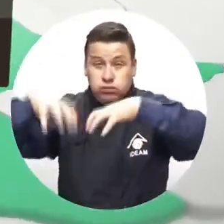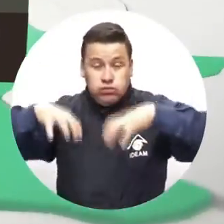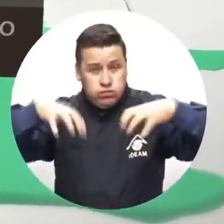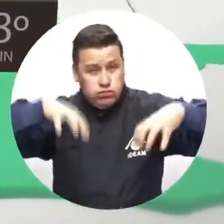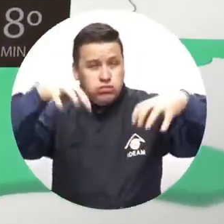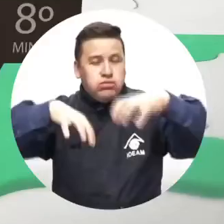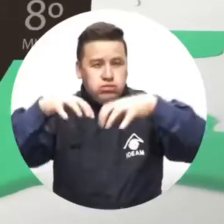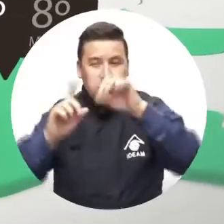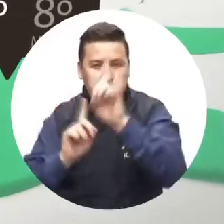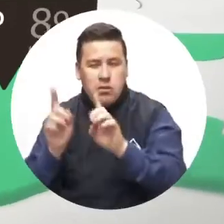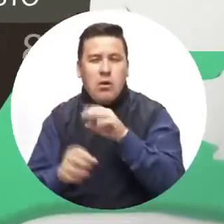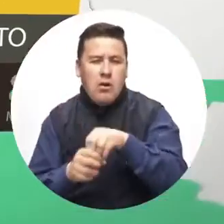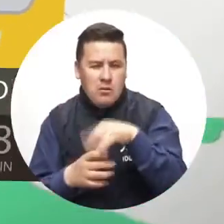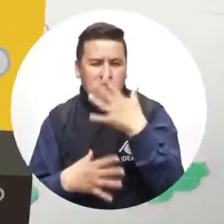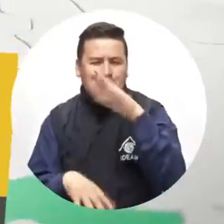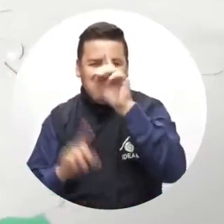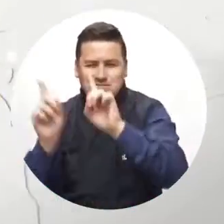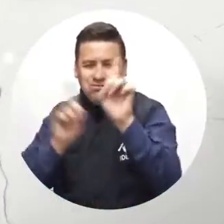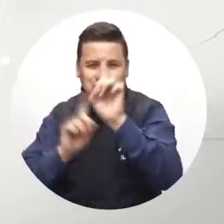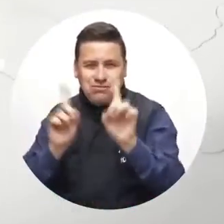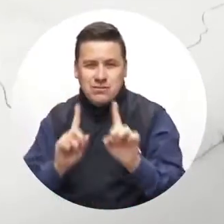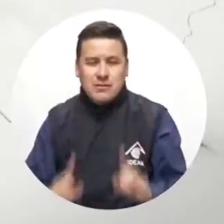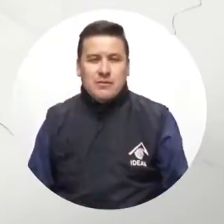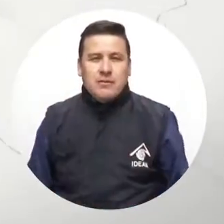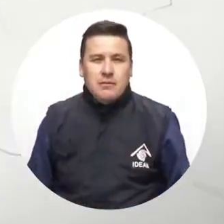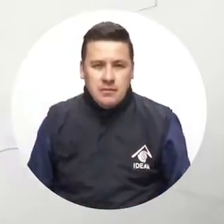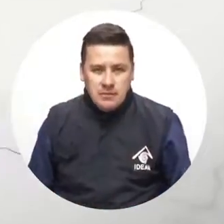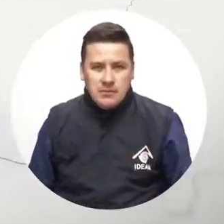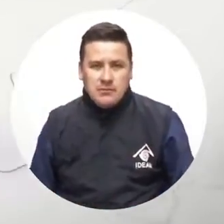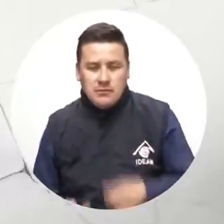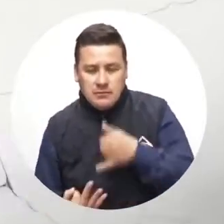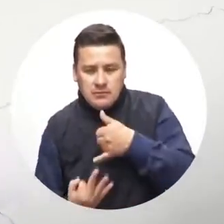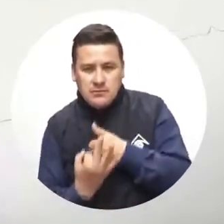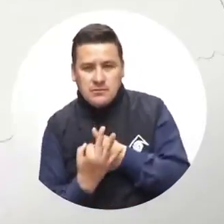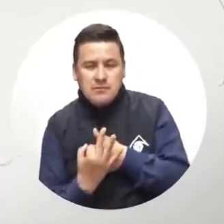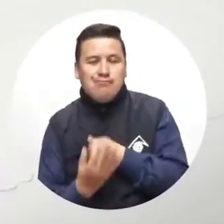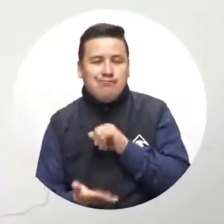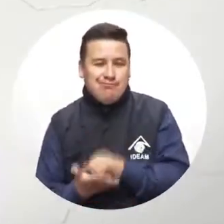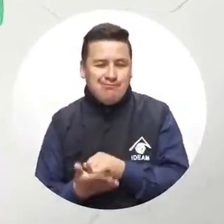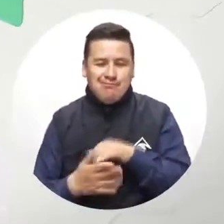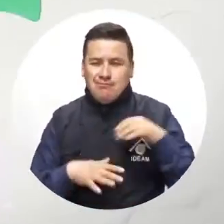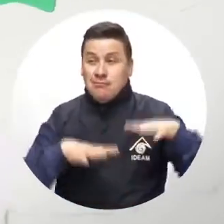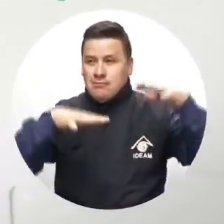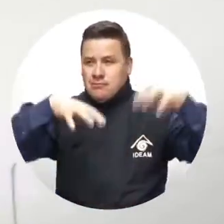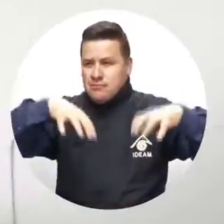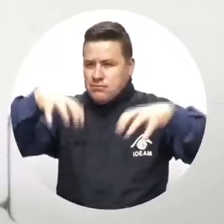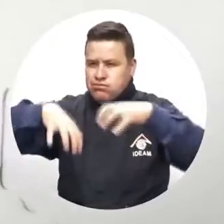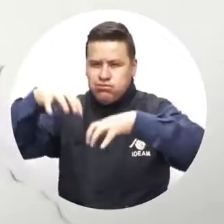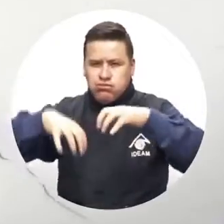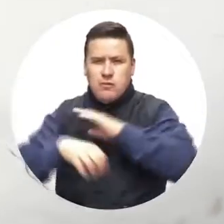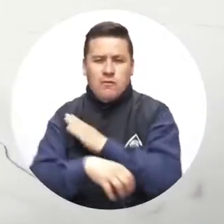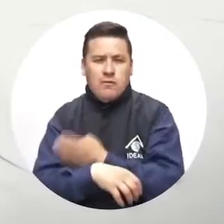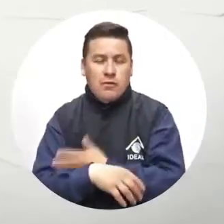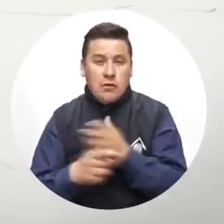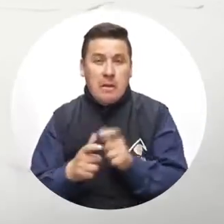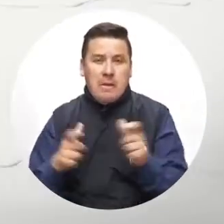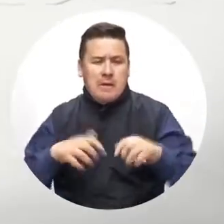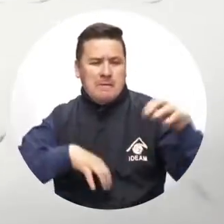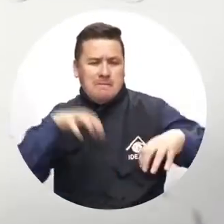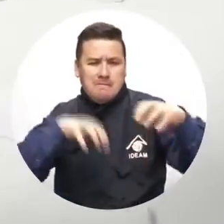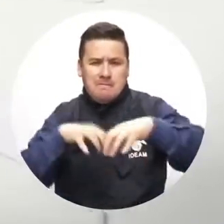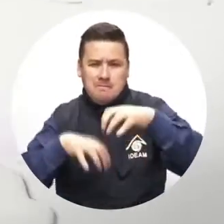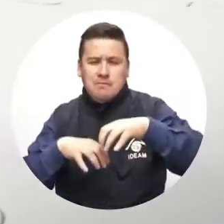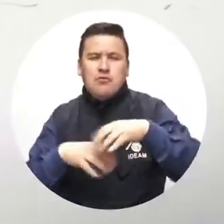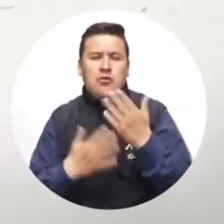no sorprenderán las descargas eléctricas. En la región andina se establecen condiciones nubosas con precipitaciones en